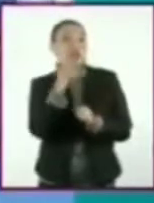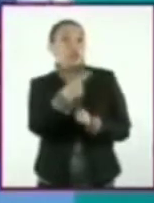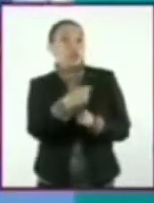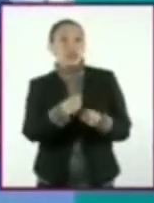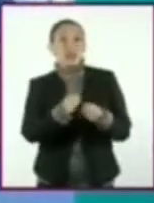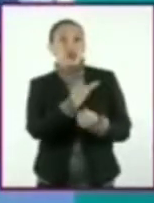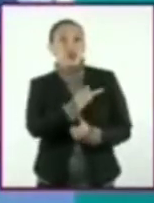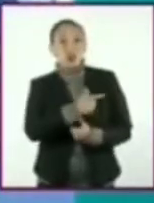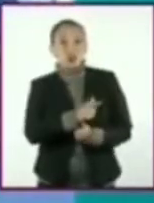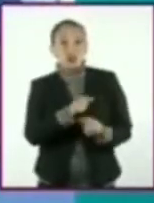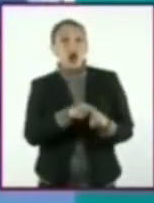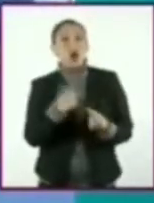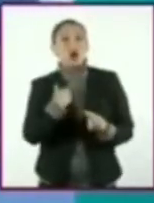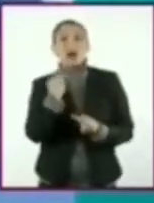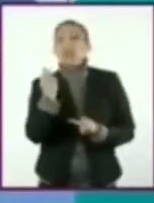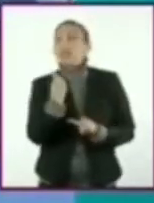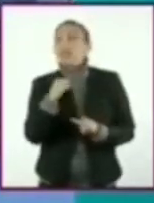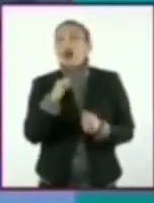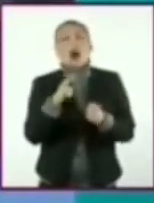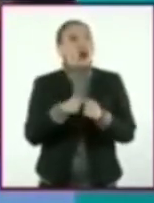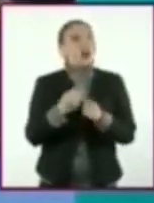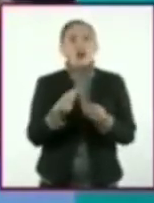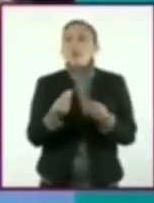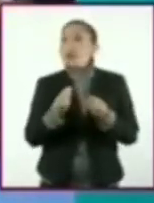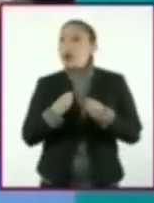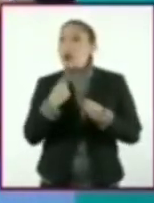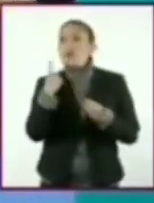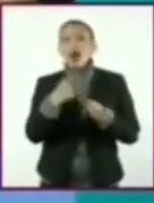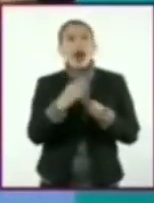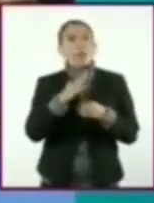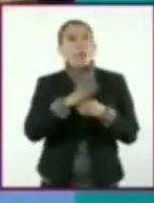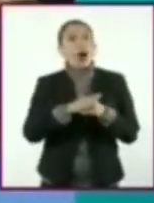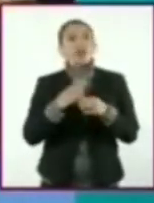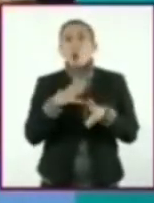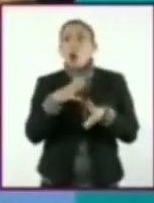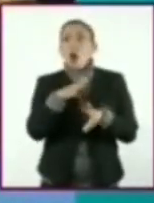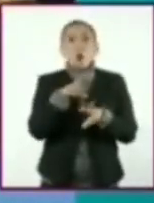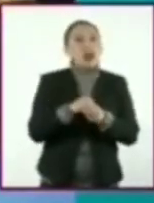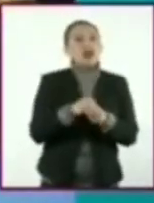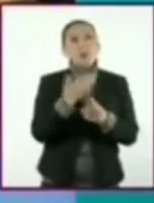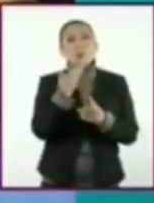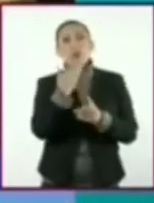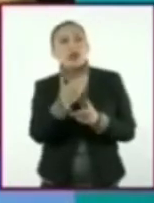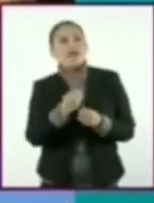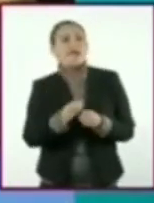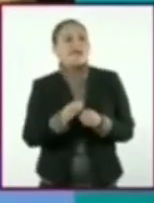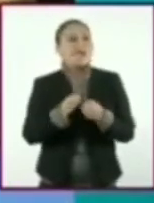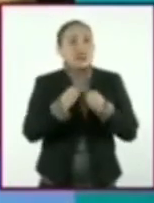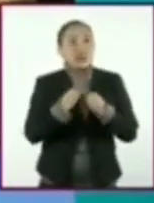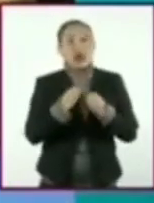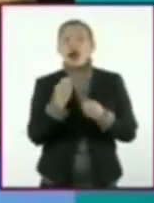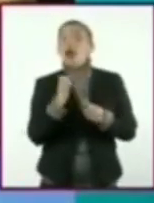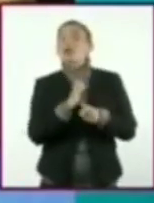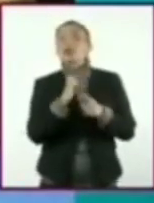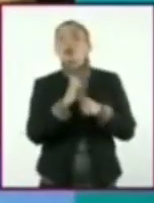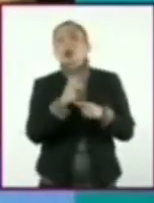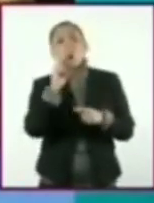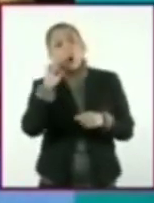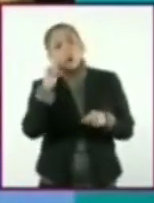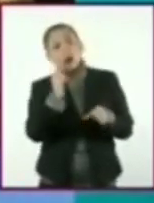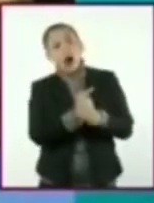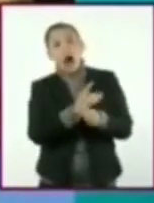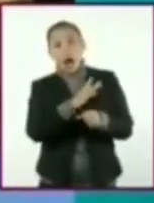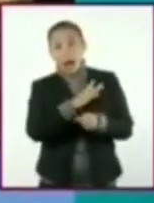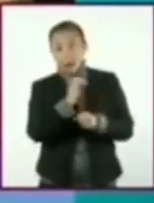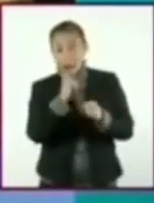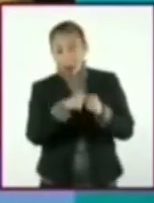vida. Necesita el abuso, necesita algo más para sentirse un poquito más lleno, un poquito más completo. Entonces, ¿cómo nos podemos dar cuenta cuando